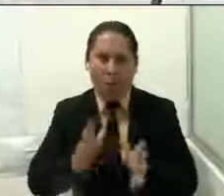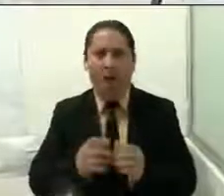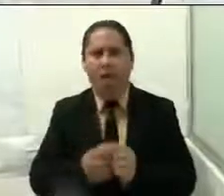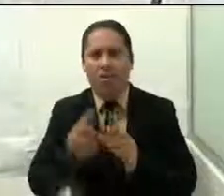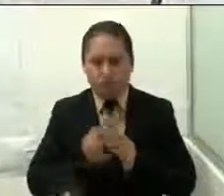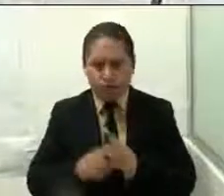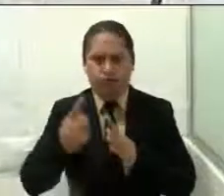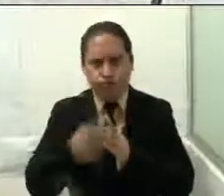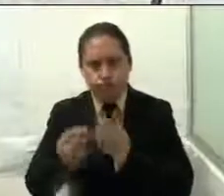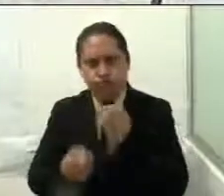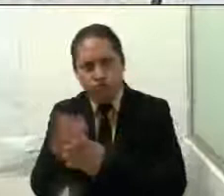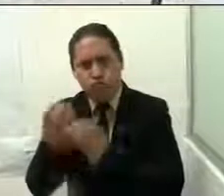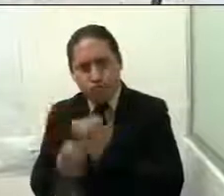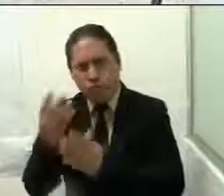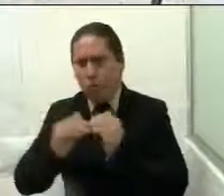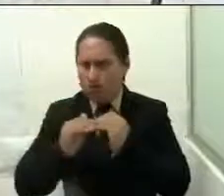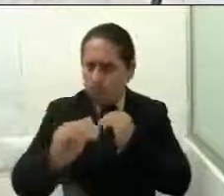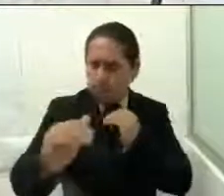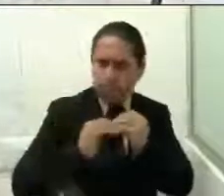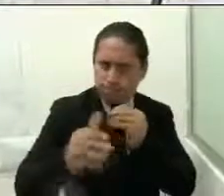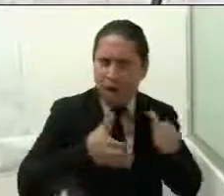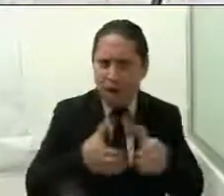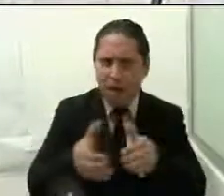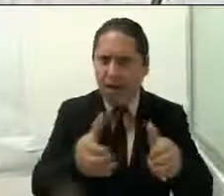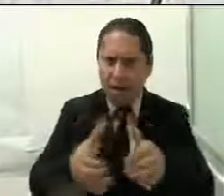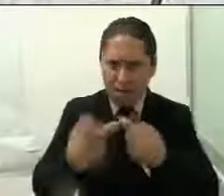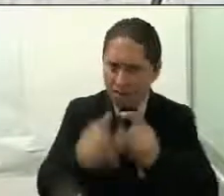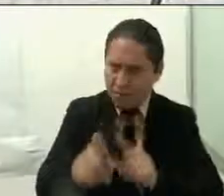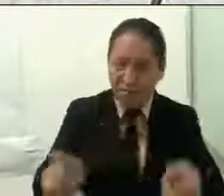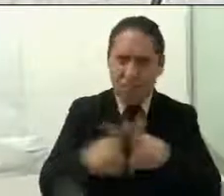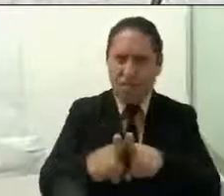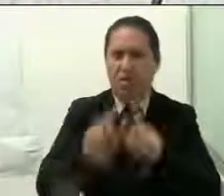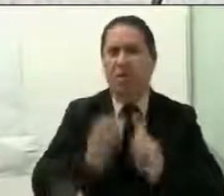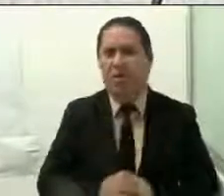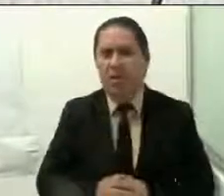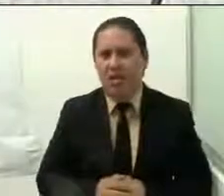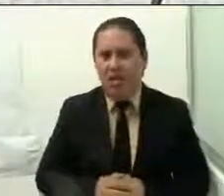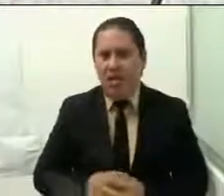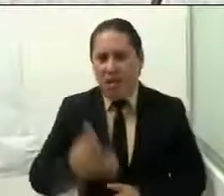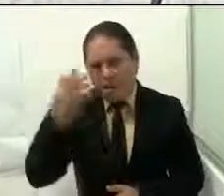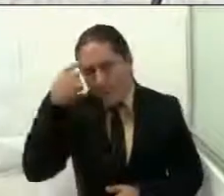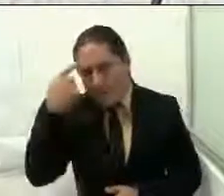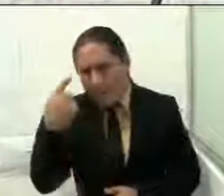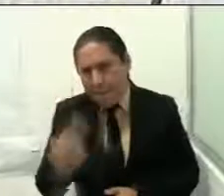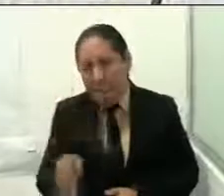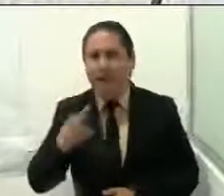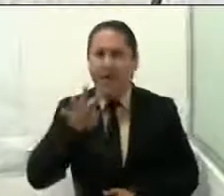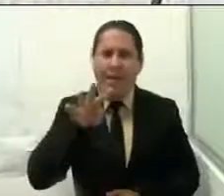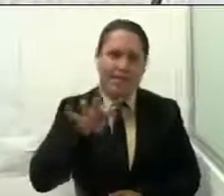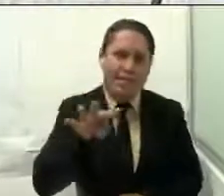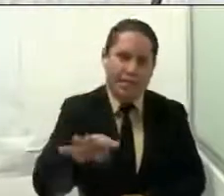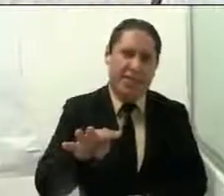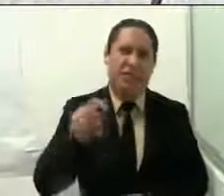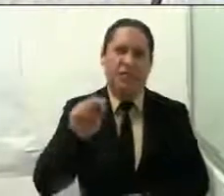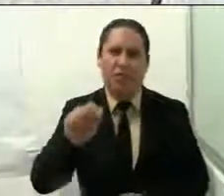409 kilómetros de caminos sacacosechas destinando 19.3 millones